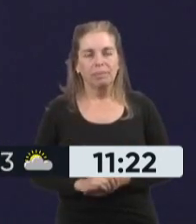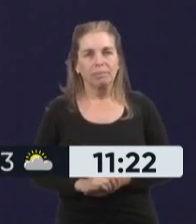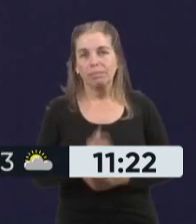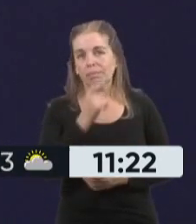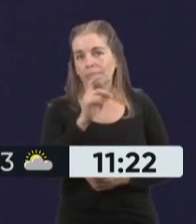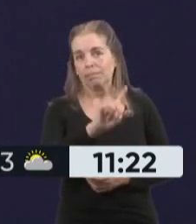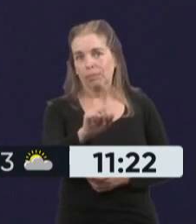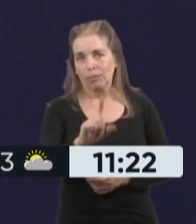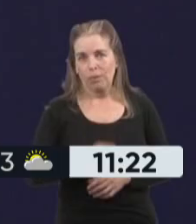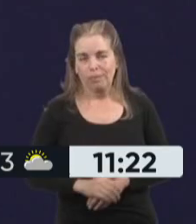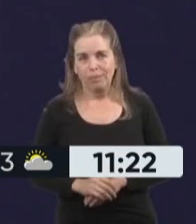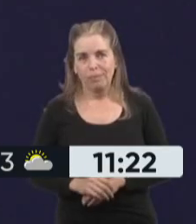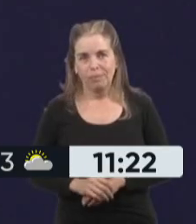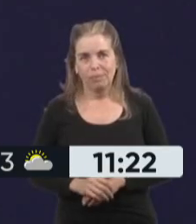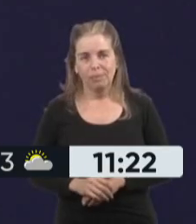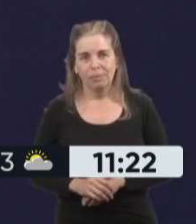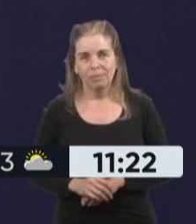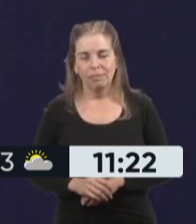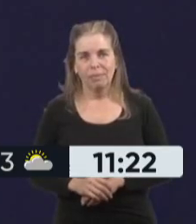no va a pasar eso.